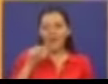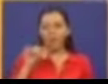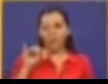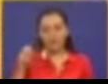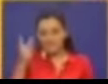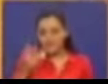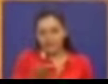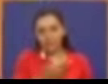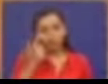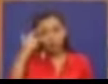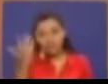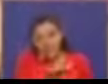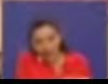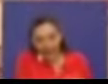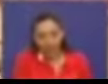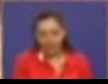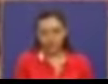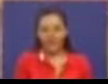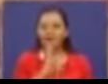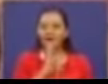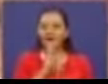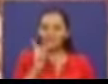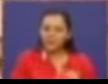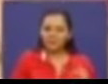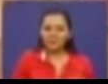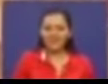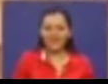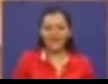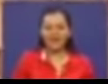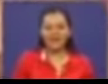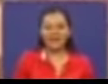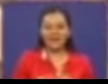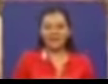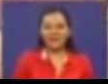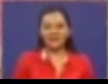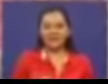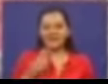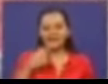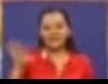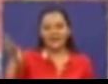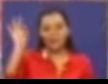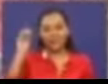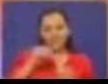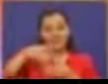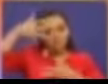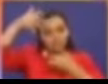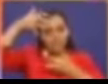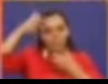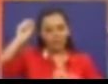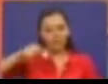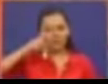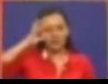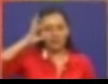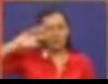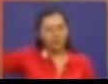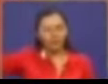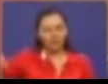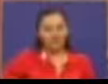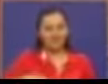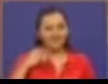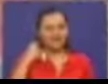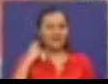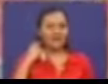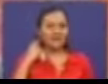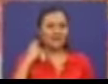pronunciarlo. Este no conoce Misoaguayí, no sabe lo que estás perdido. Sí. Ay, te vas a encontrar con muchos monos que te pueden robar las gafas. Sí. Justamente,